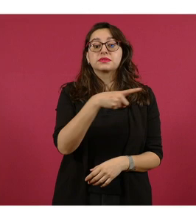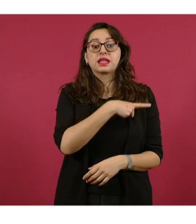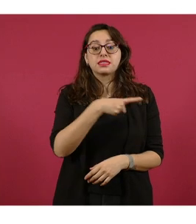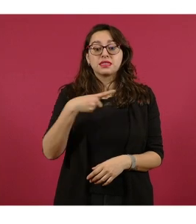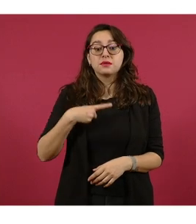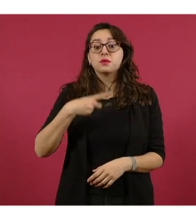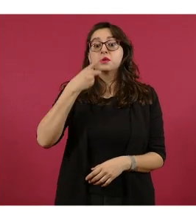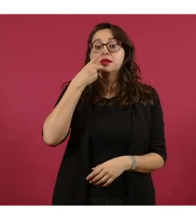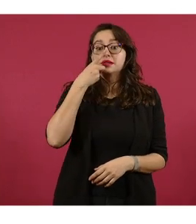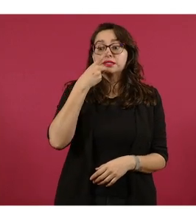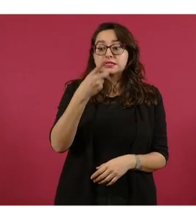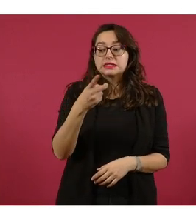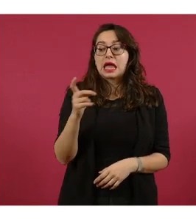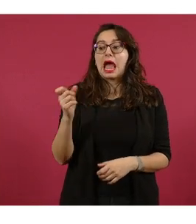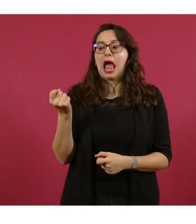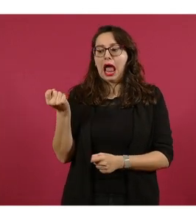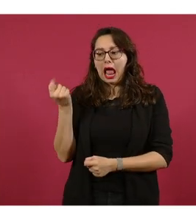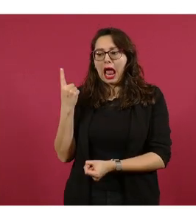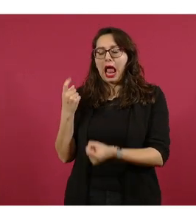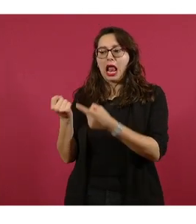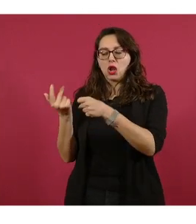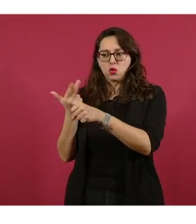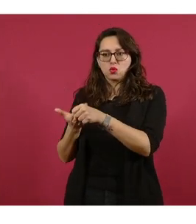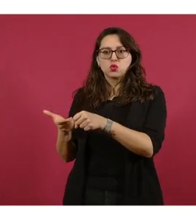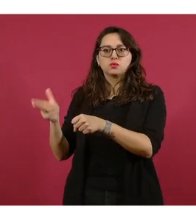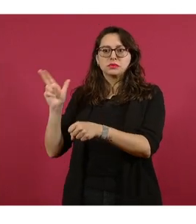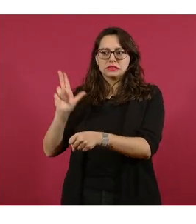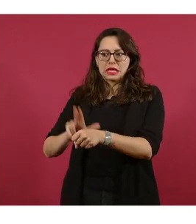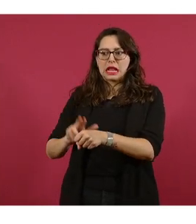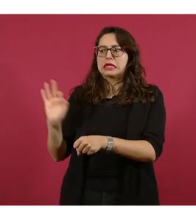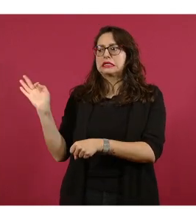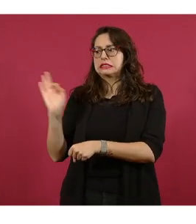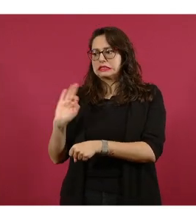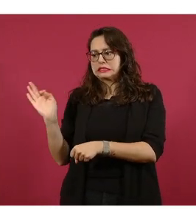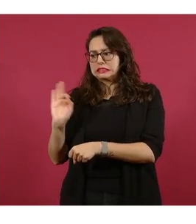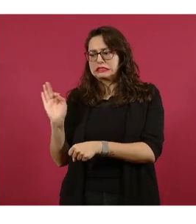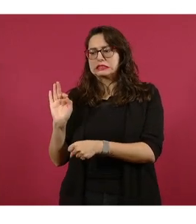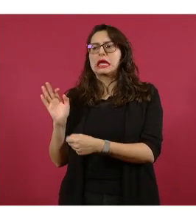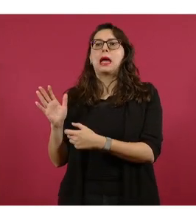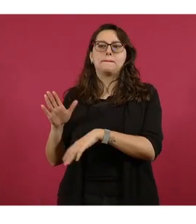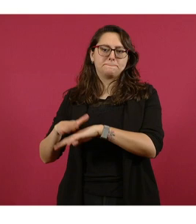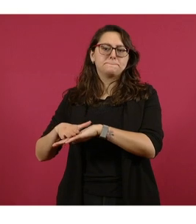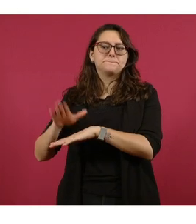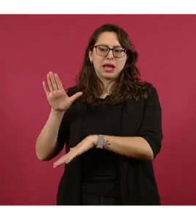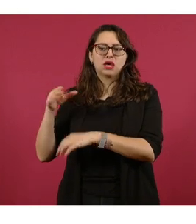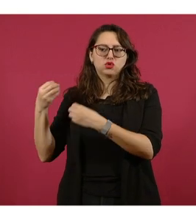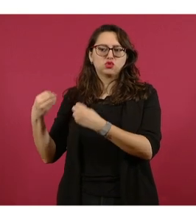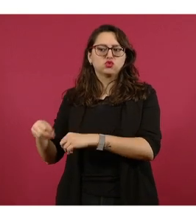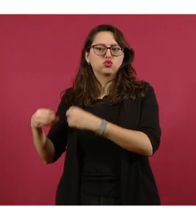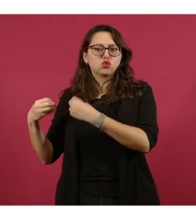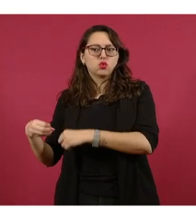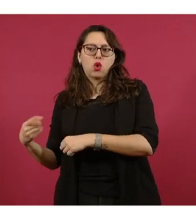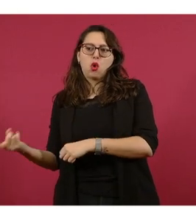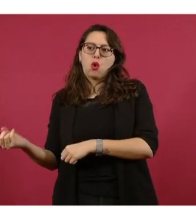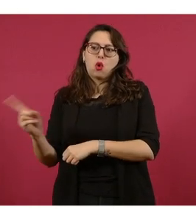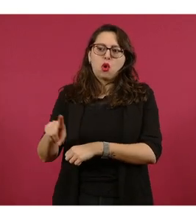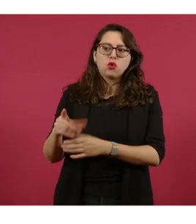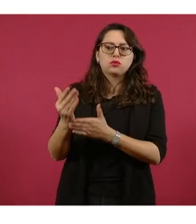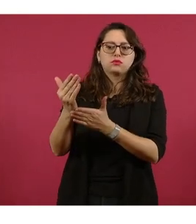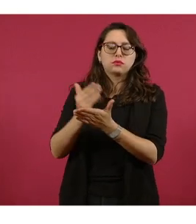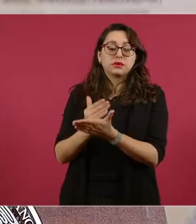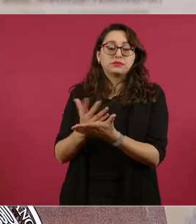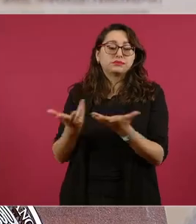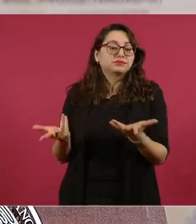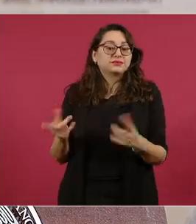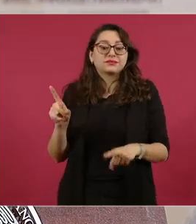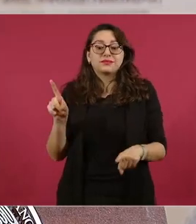hospitales con un porcentaje mayor de camas ocupadas en el sistema de información de la red. Esto se debe a que se atiende